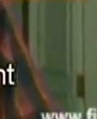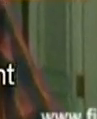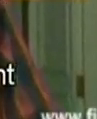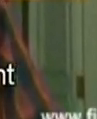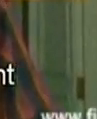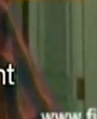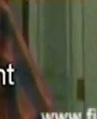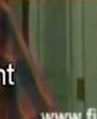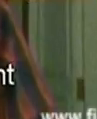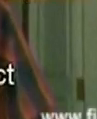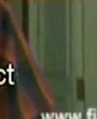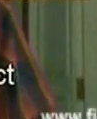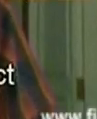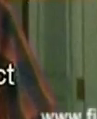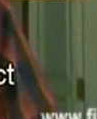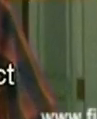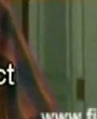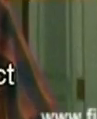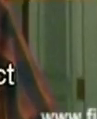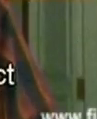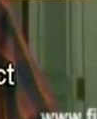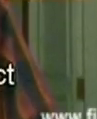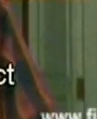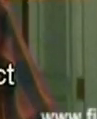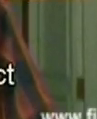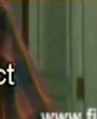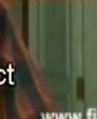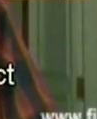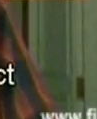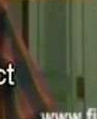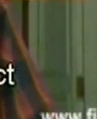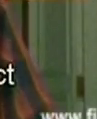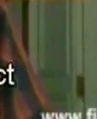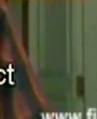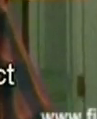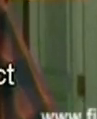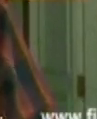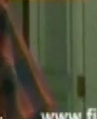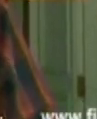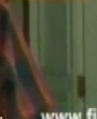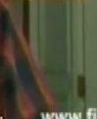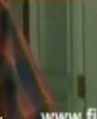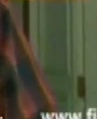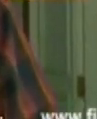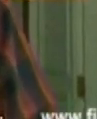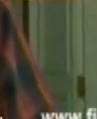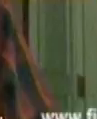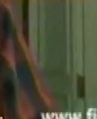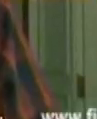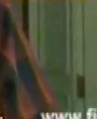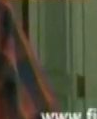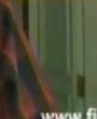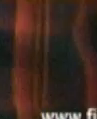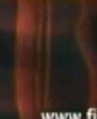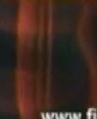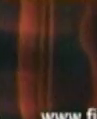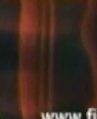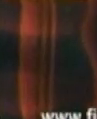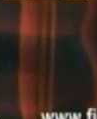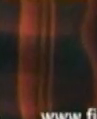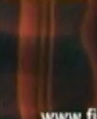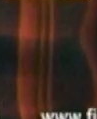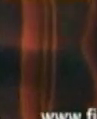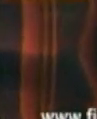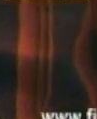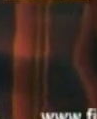Cualquier gobierno del mundo está obligado a respetar el derecho a la vida de cualquier nación